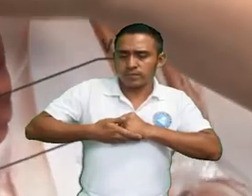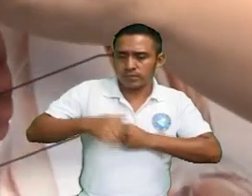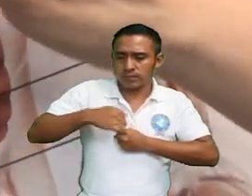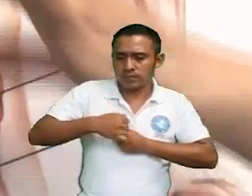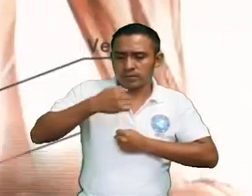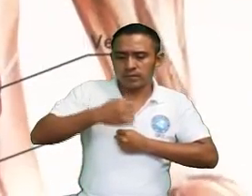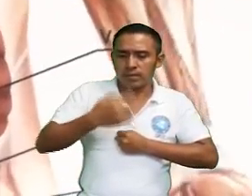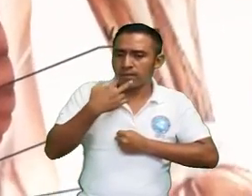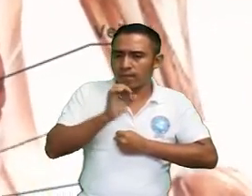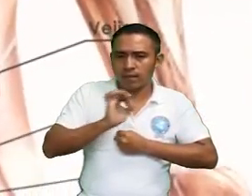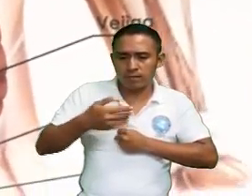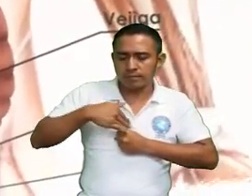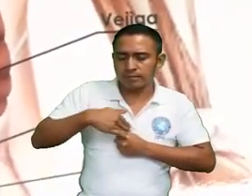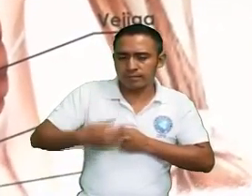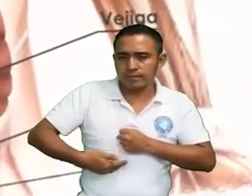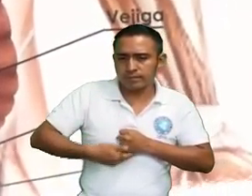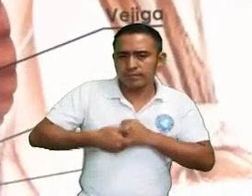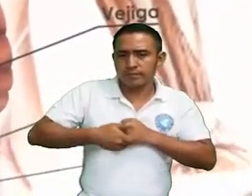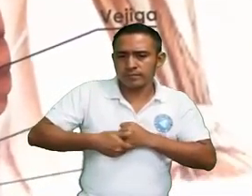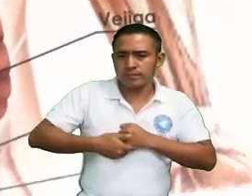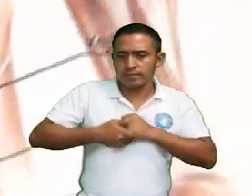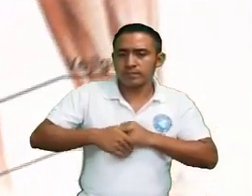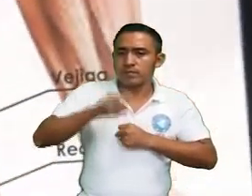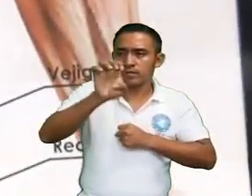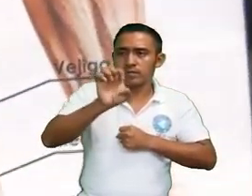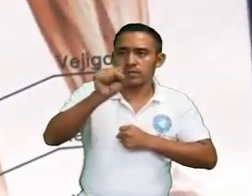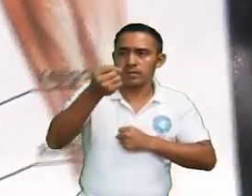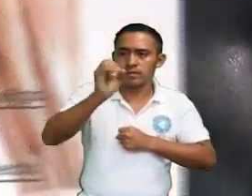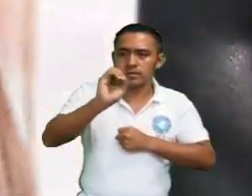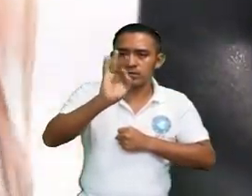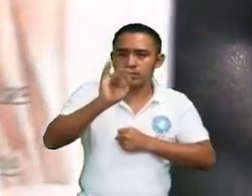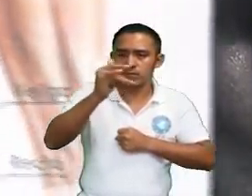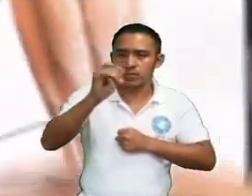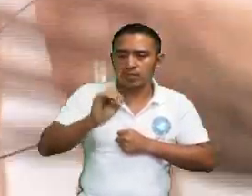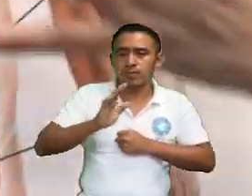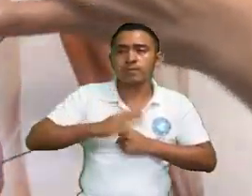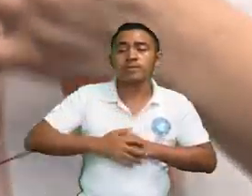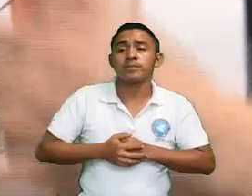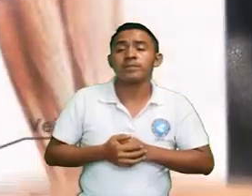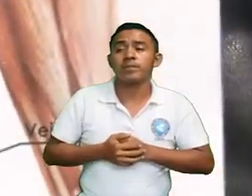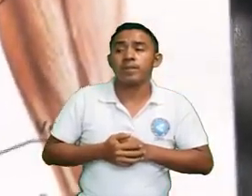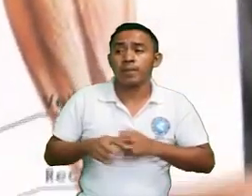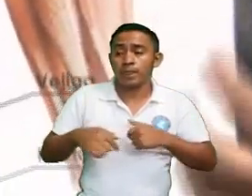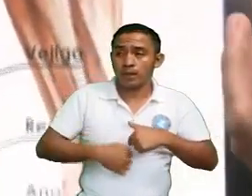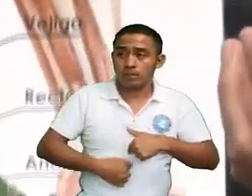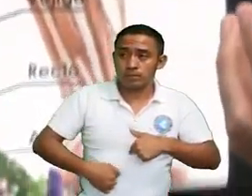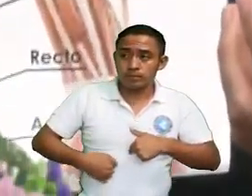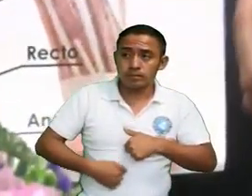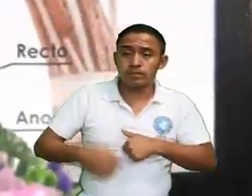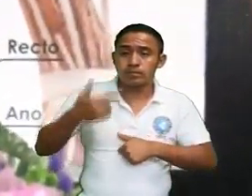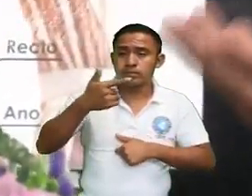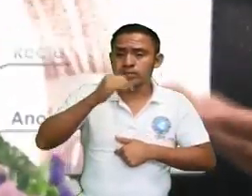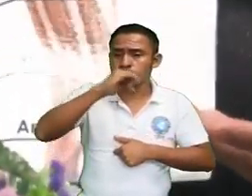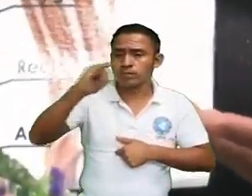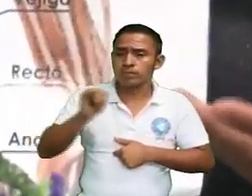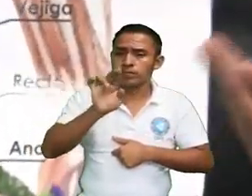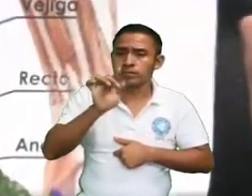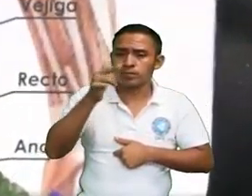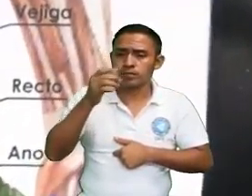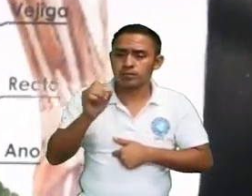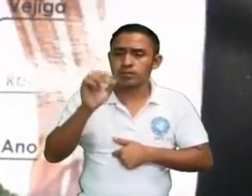atrás, ¿verdad? Eso impide que haya reflujo. El jugo gástrico es importante para que los